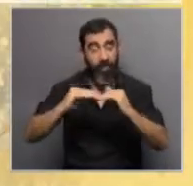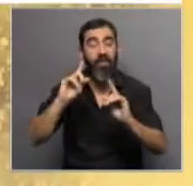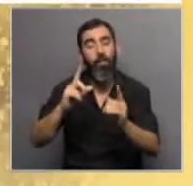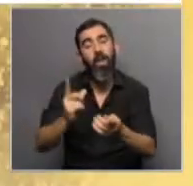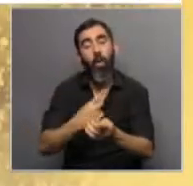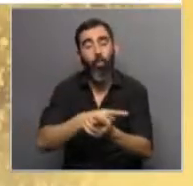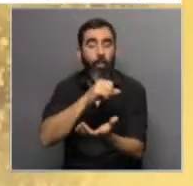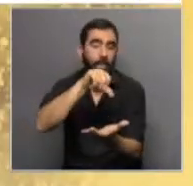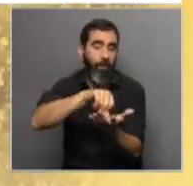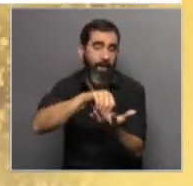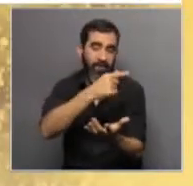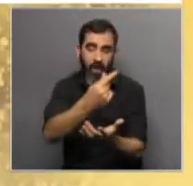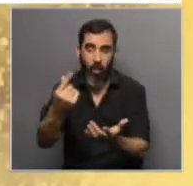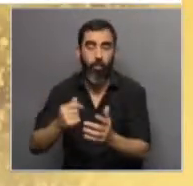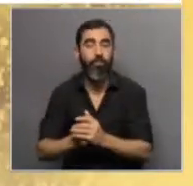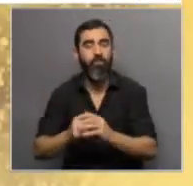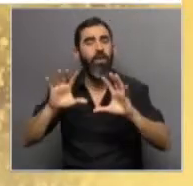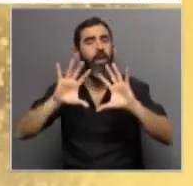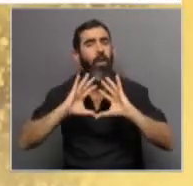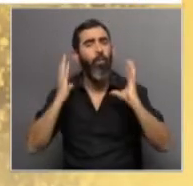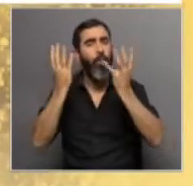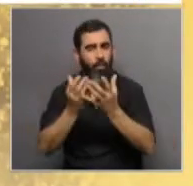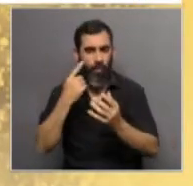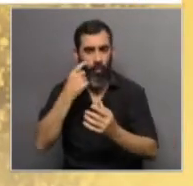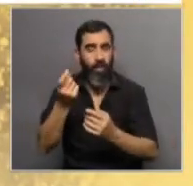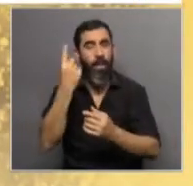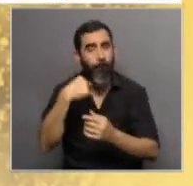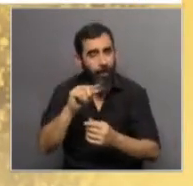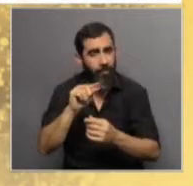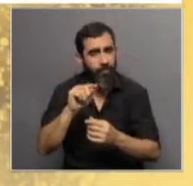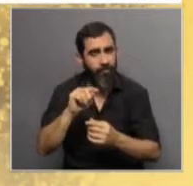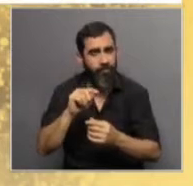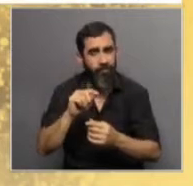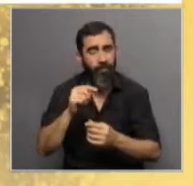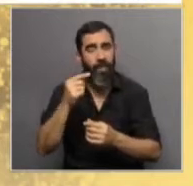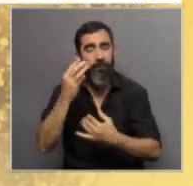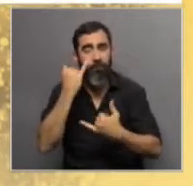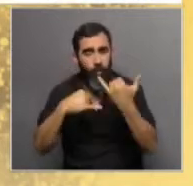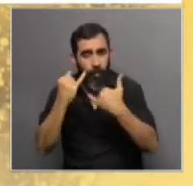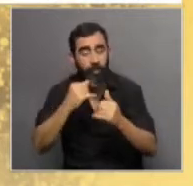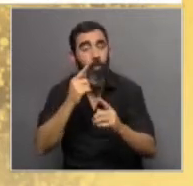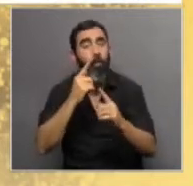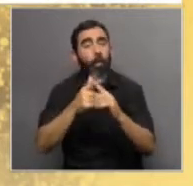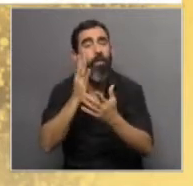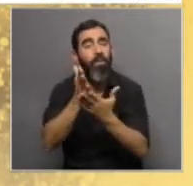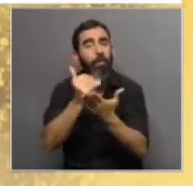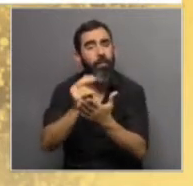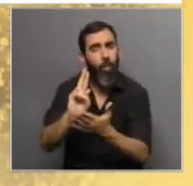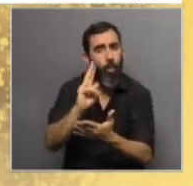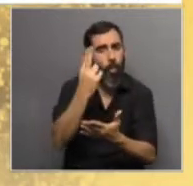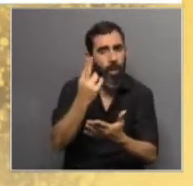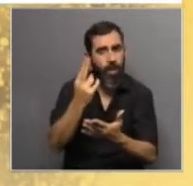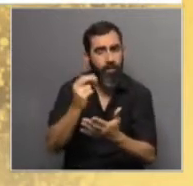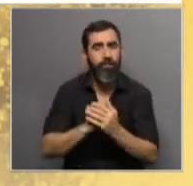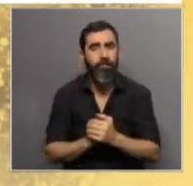Sí. Está bien. A nivel planetario se distingue claramente. En cambio, cuando ya nos metemos en los datos desagregados por departamento de Uruguay, ahí ya no